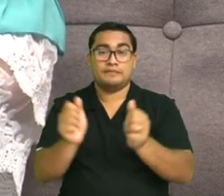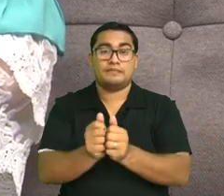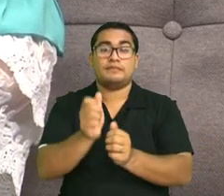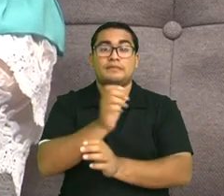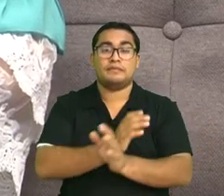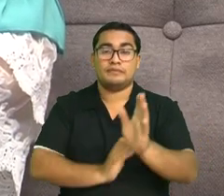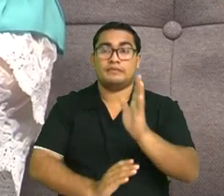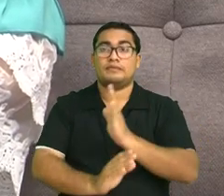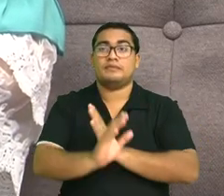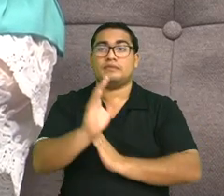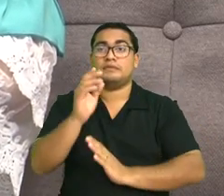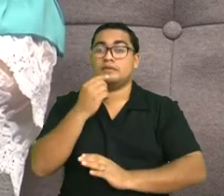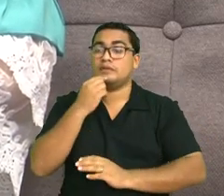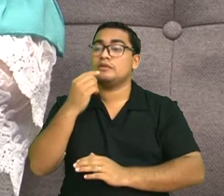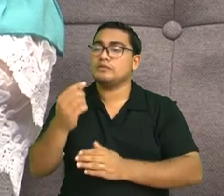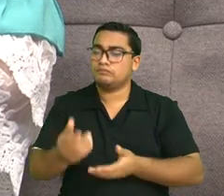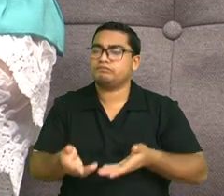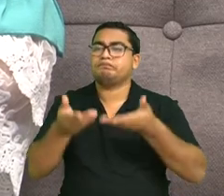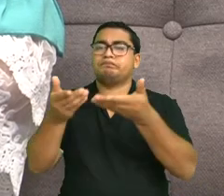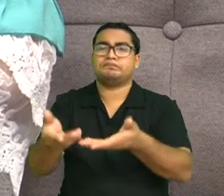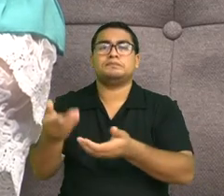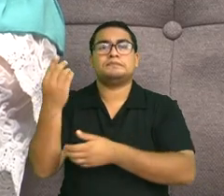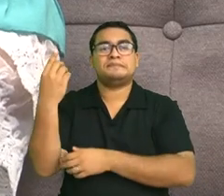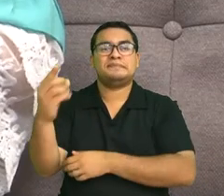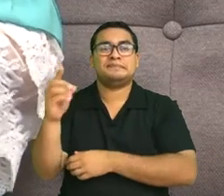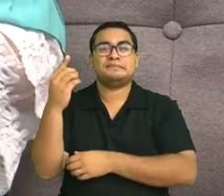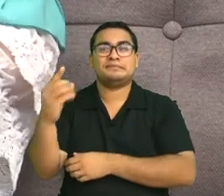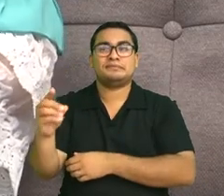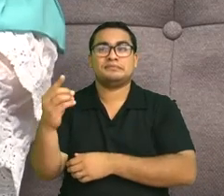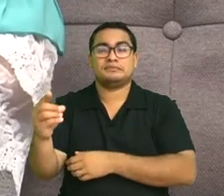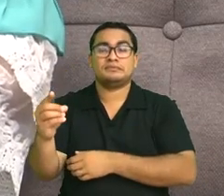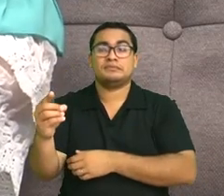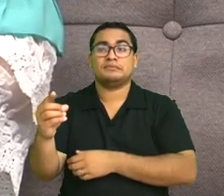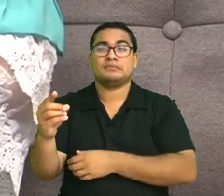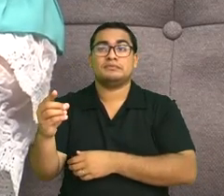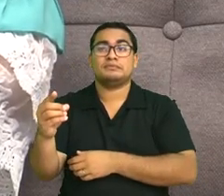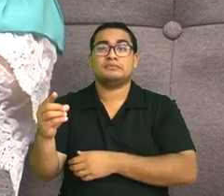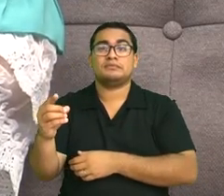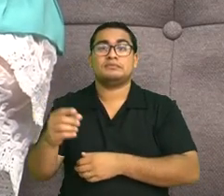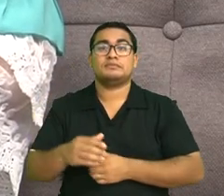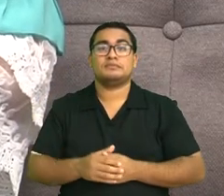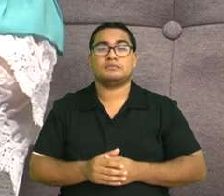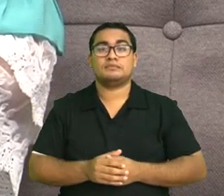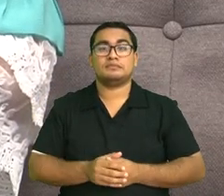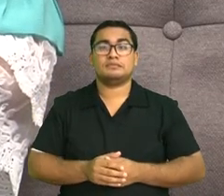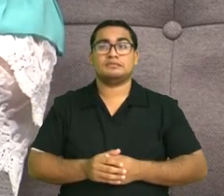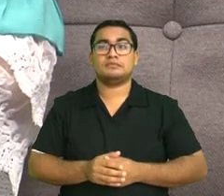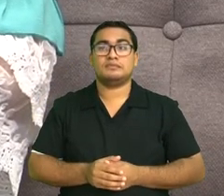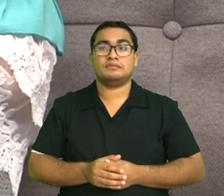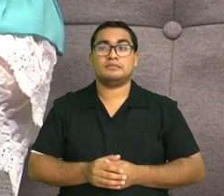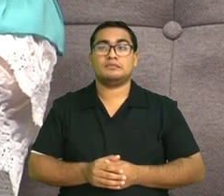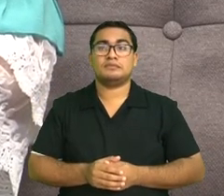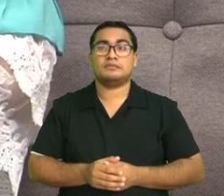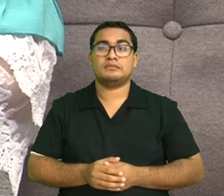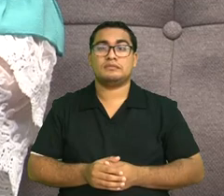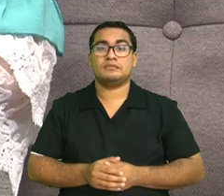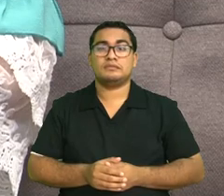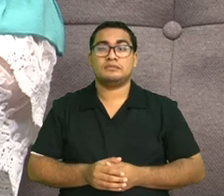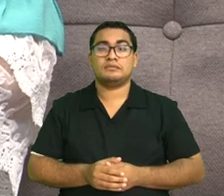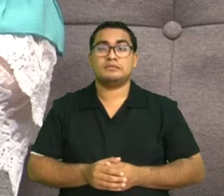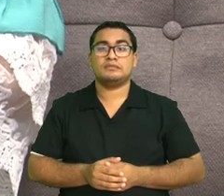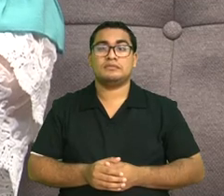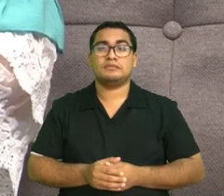dio ese derecho, se le otorgó ese derecho, ¿verdad?, que había sido